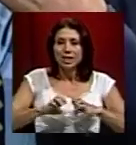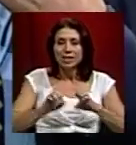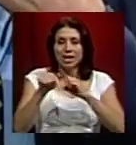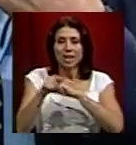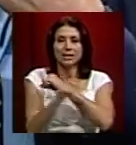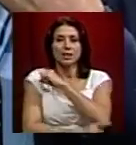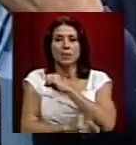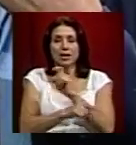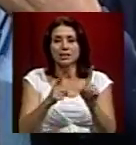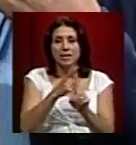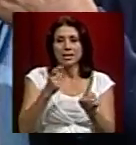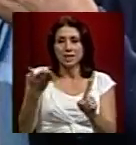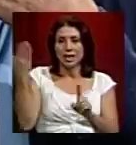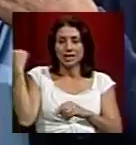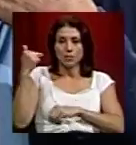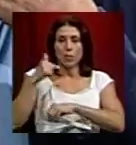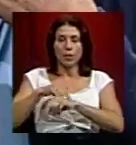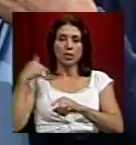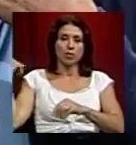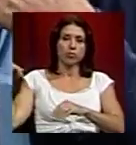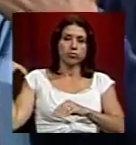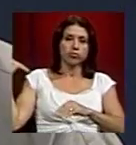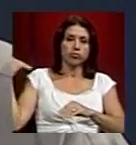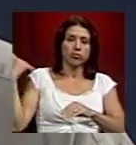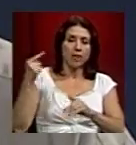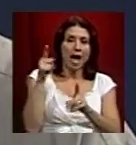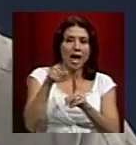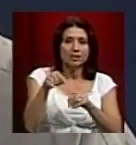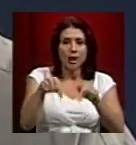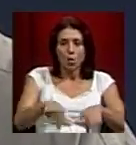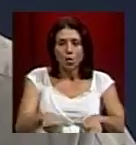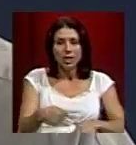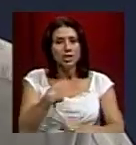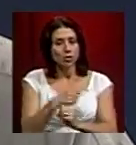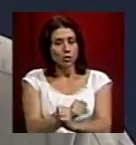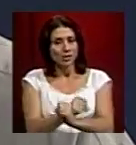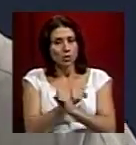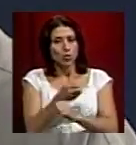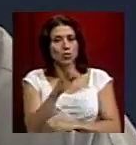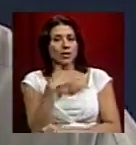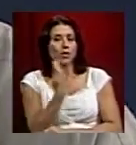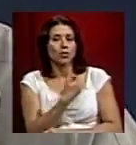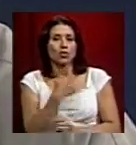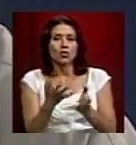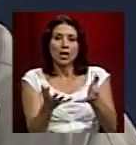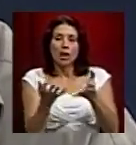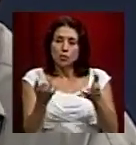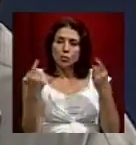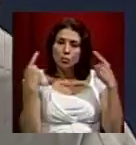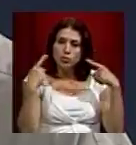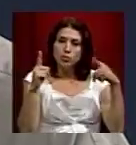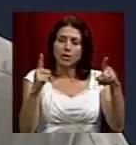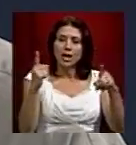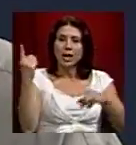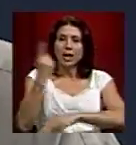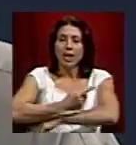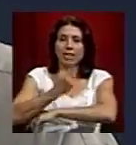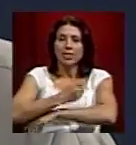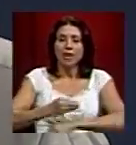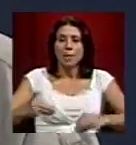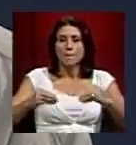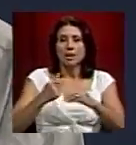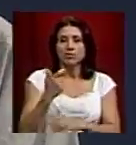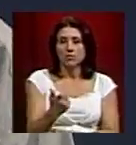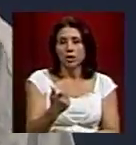este país desde ese momento hasta el día de hoy, y estoy seguro que si queremos llegar a ser cada día más ricos, o por lo